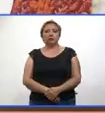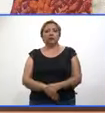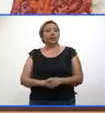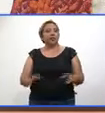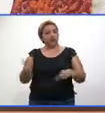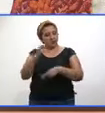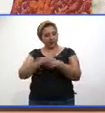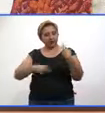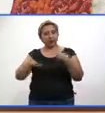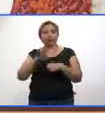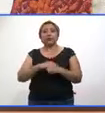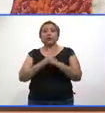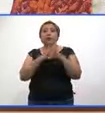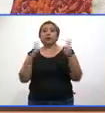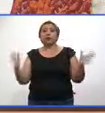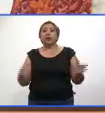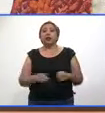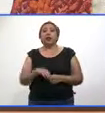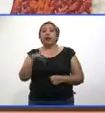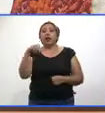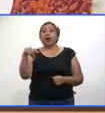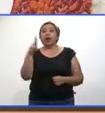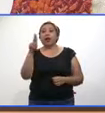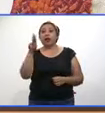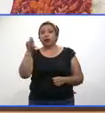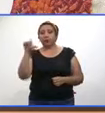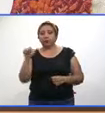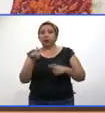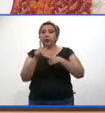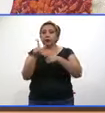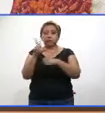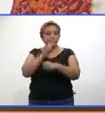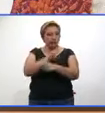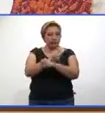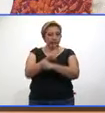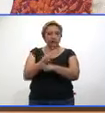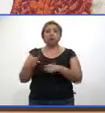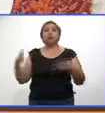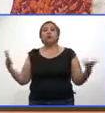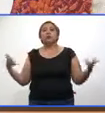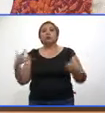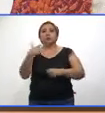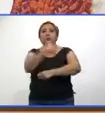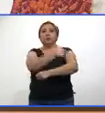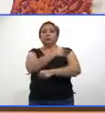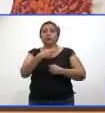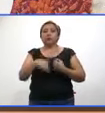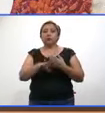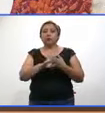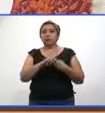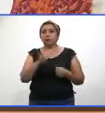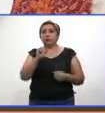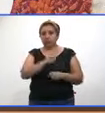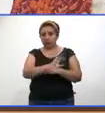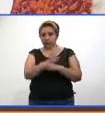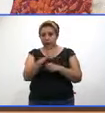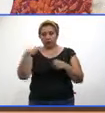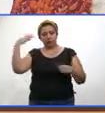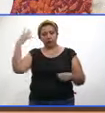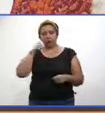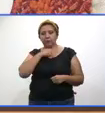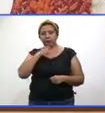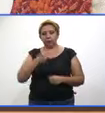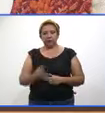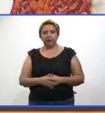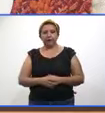Ya de regreso y nos trasladamos a Cagua, en donde continúa la supervisión y aplicación de la vacuna contra el COVID-19 a los adultos